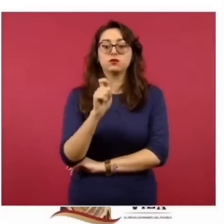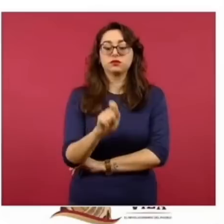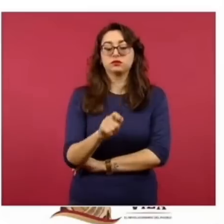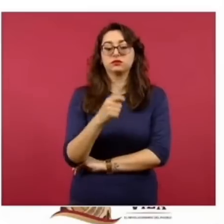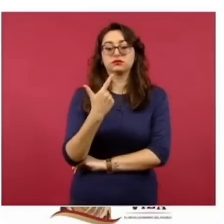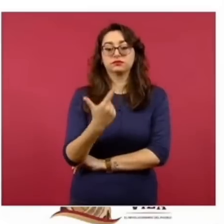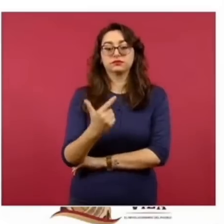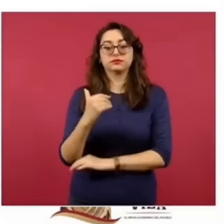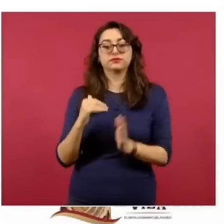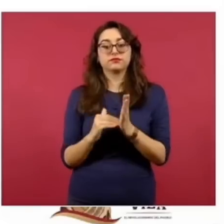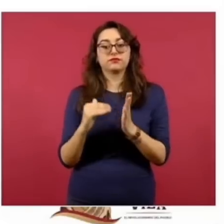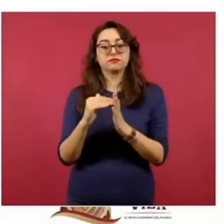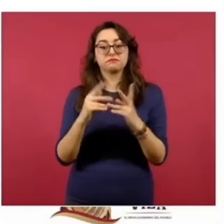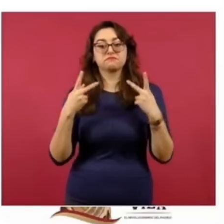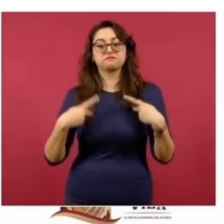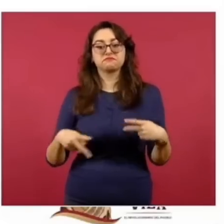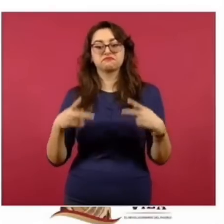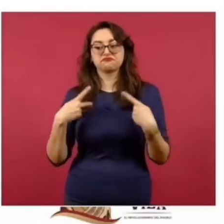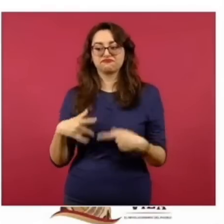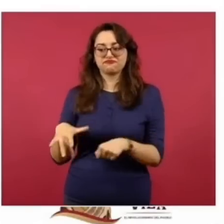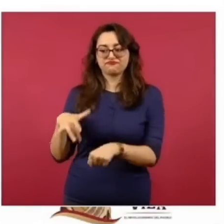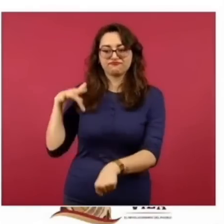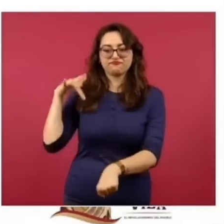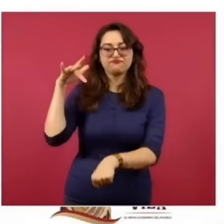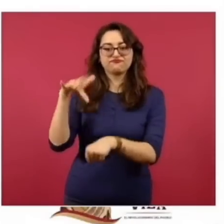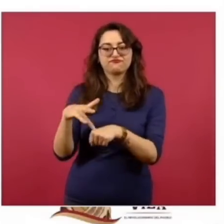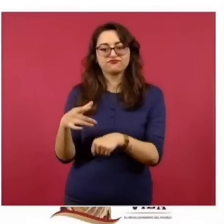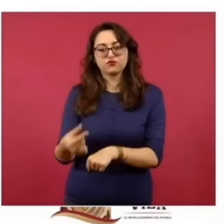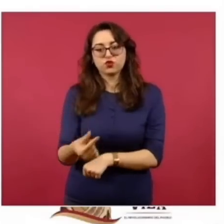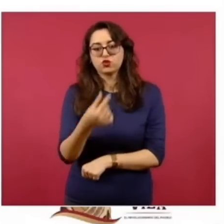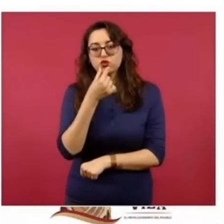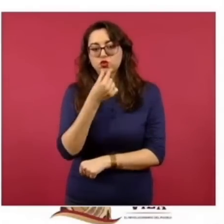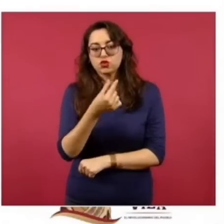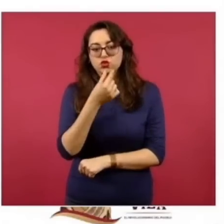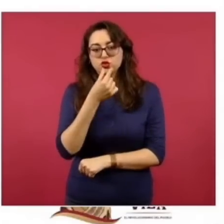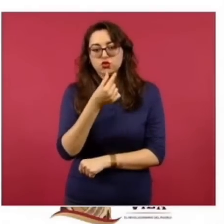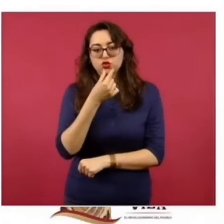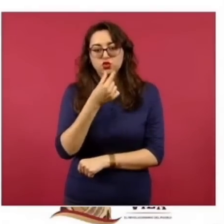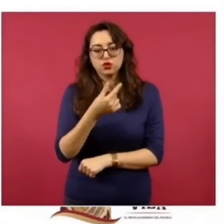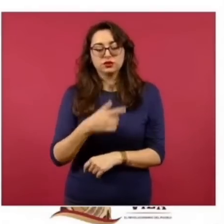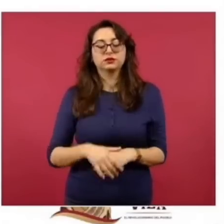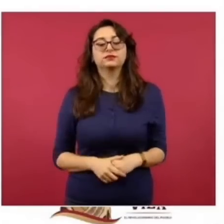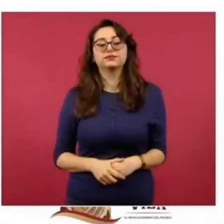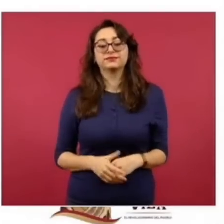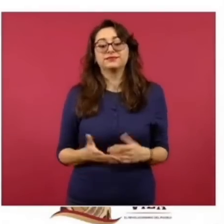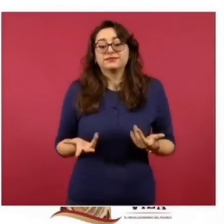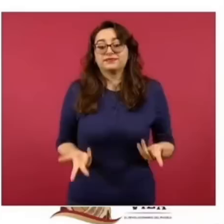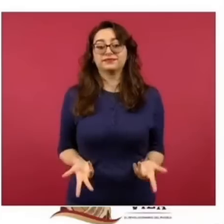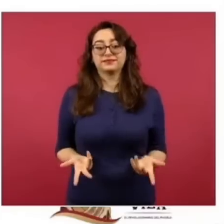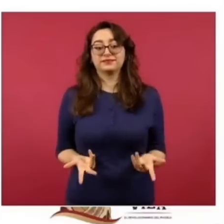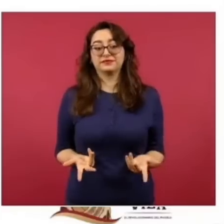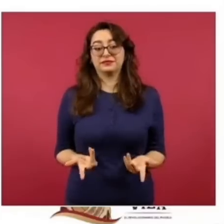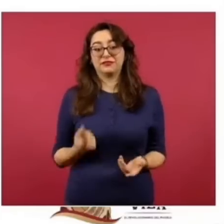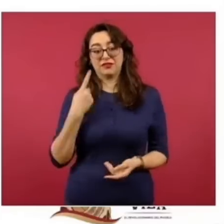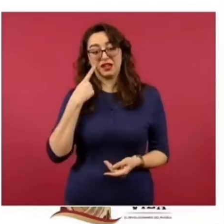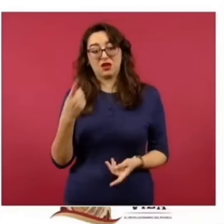cigarrillos electrónicos. Vean ustedes, casi la cuarta parte son niñas y